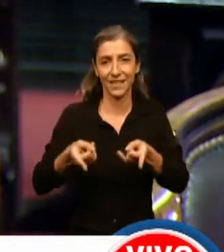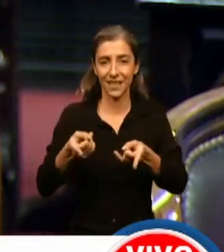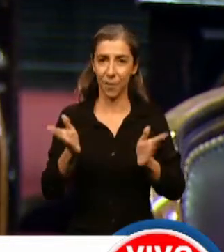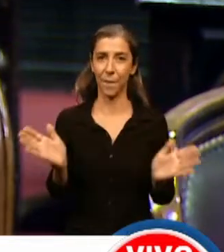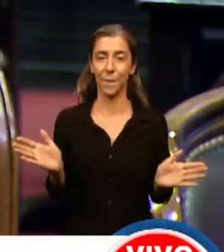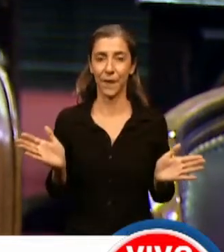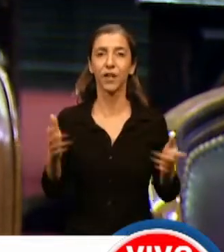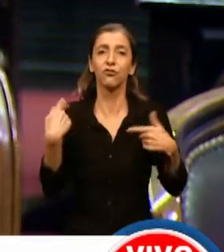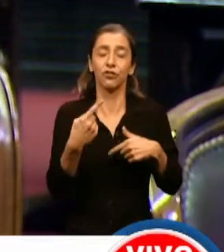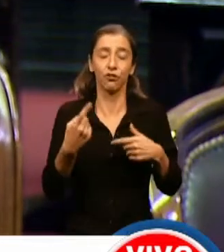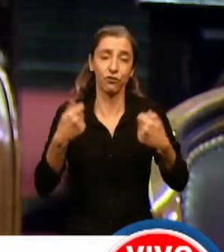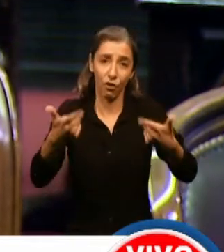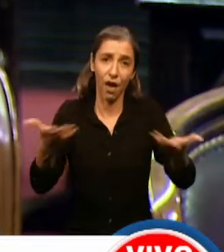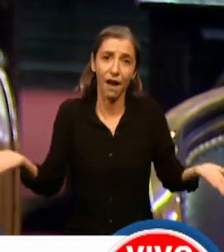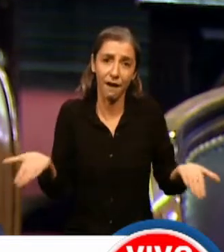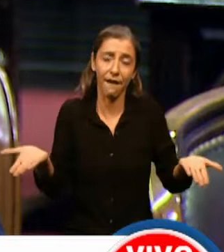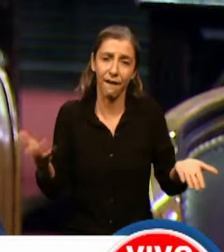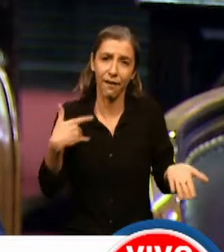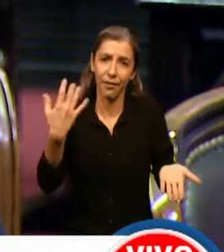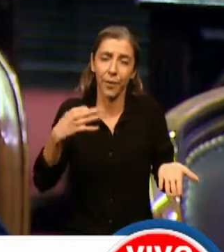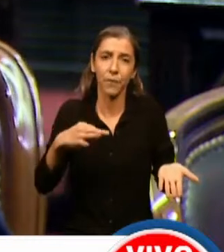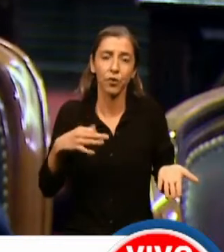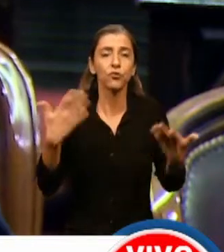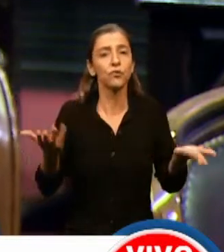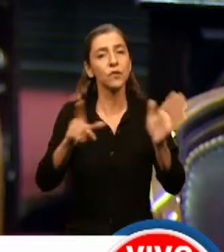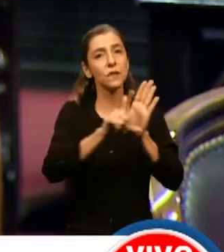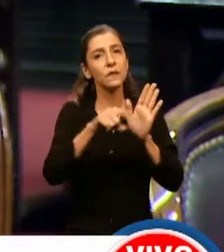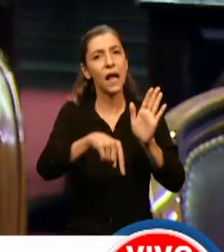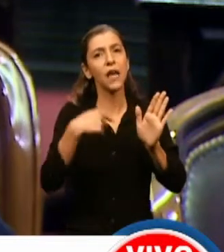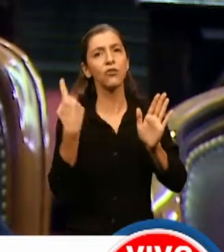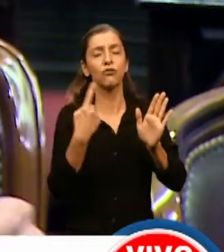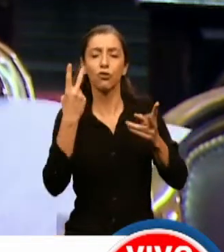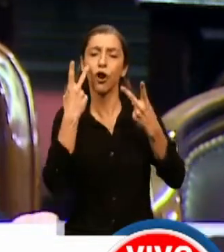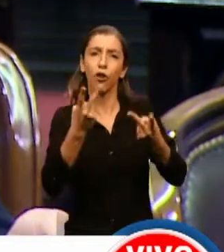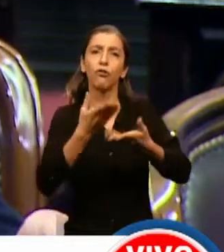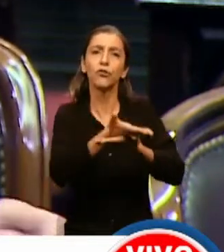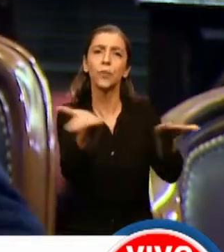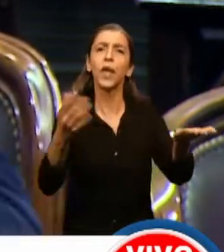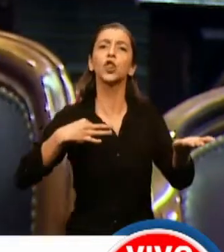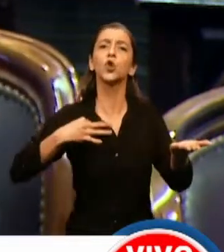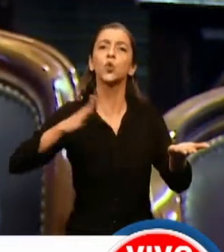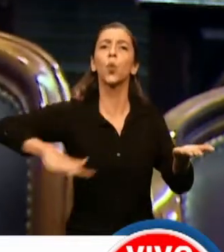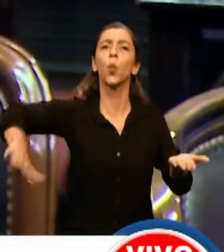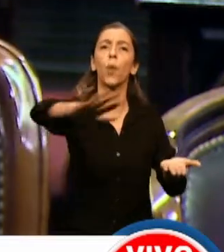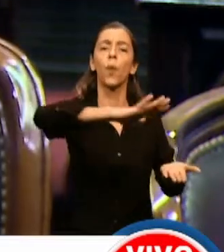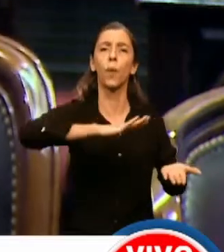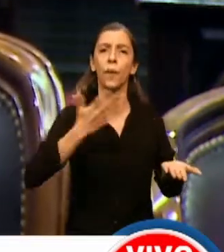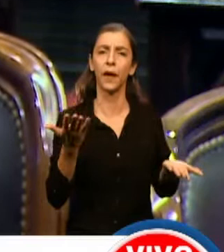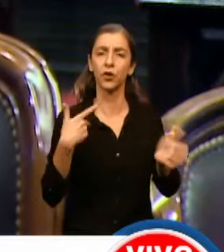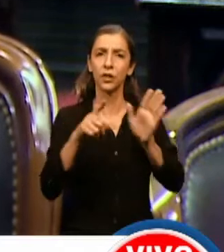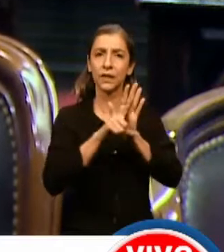leyes que construyen y reconocen ciudadanía, leyes democráticas